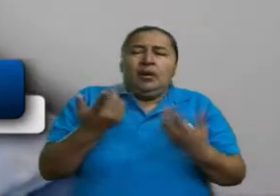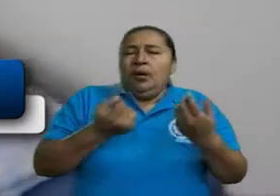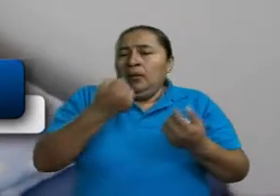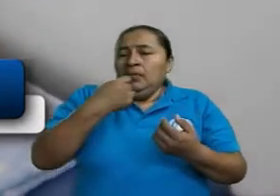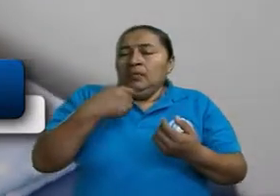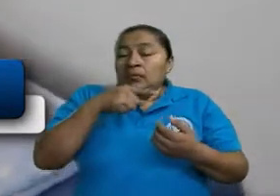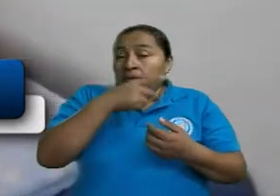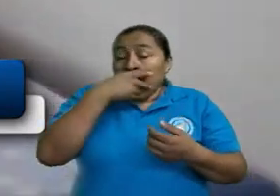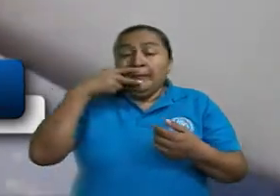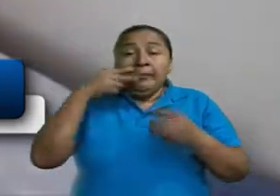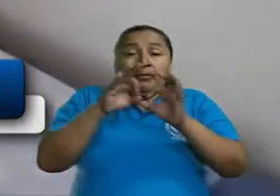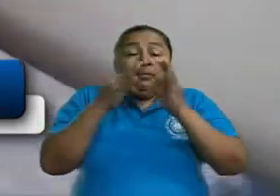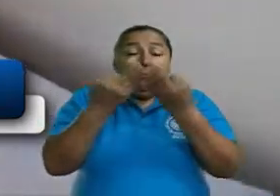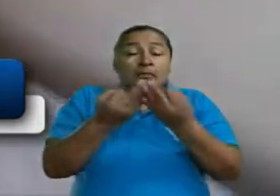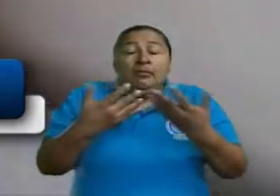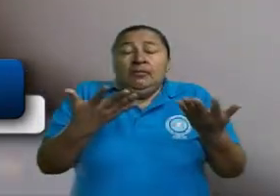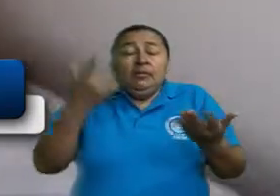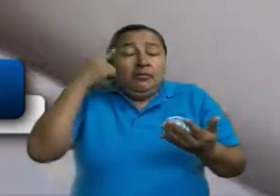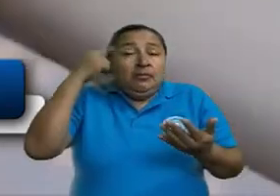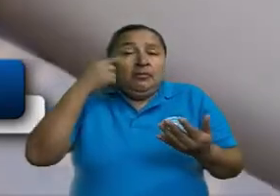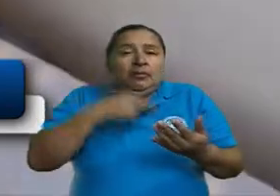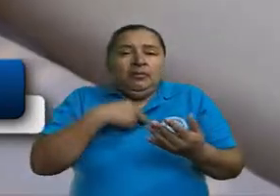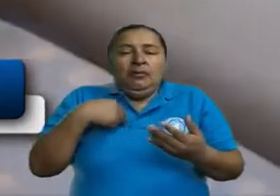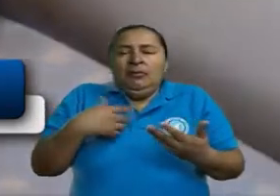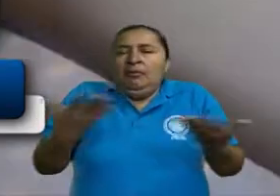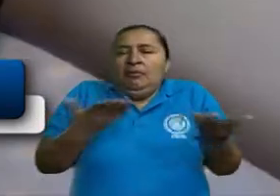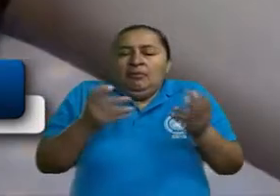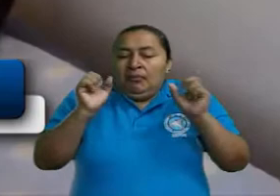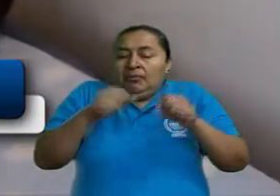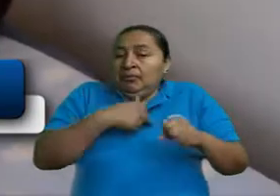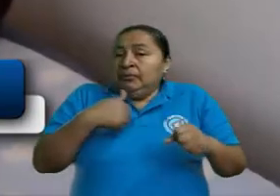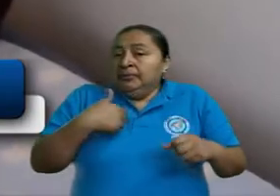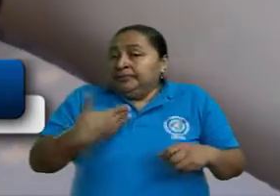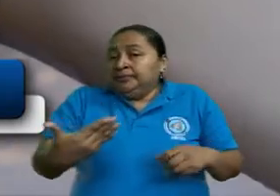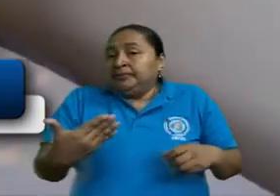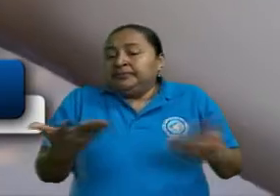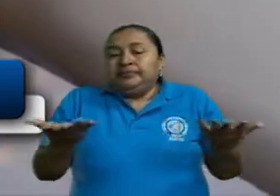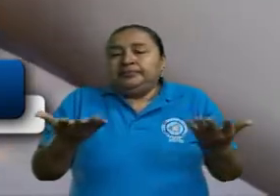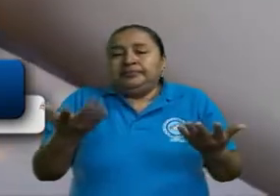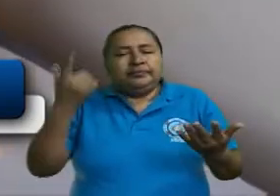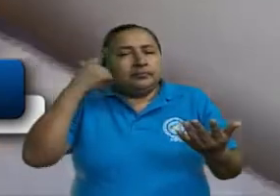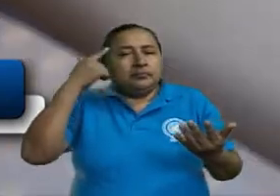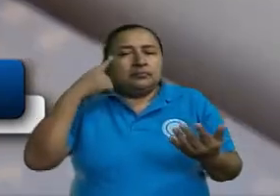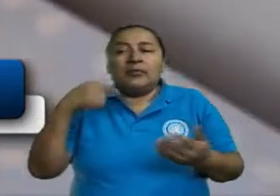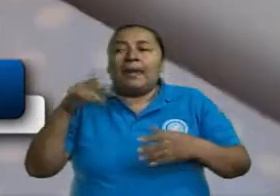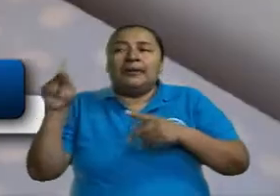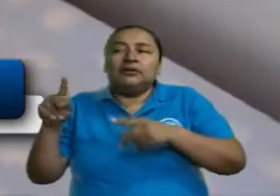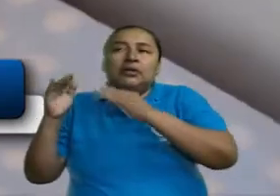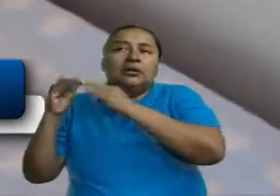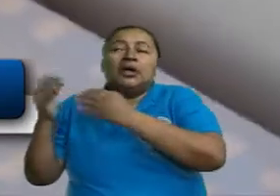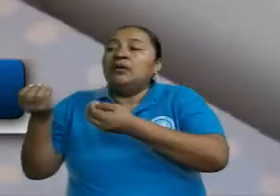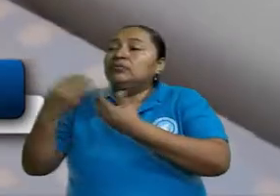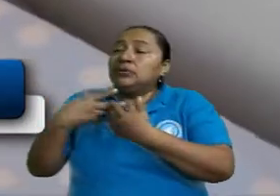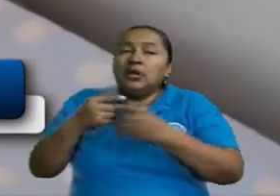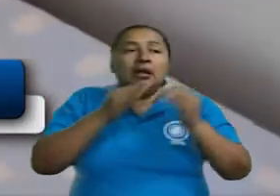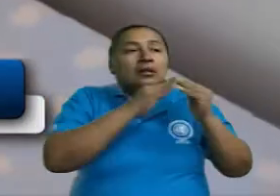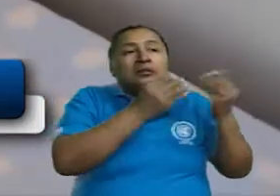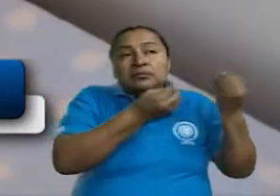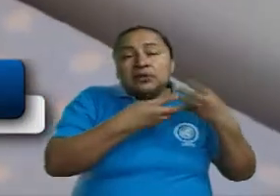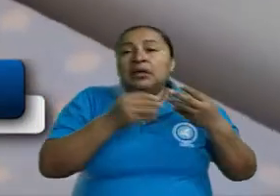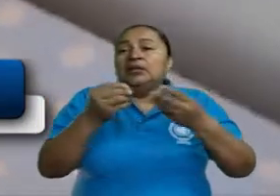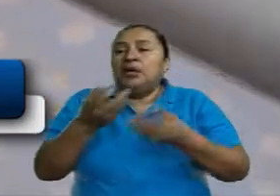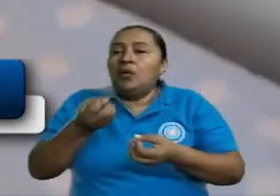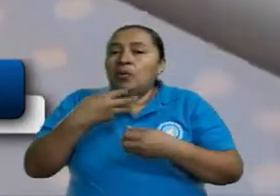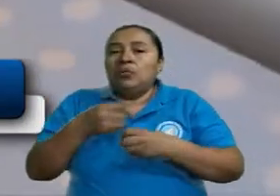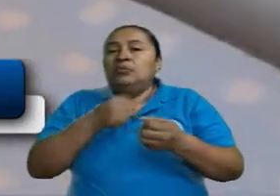de familia? Porque los padres de familia buscan todo lo posible, todo lo que le recomienda el vecino, todo lo que le recomienda la abuela, lo